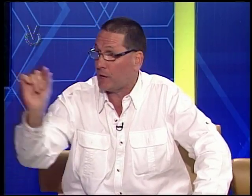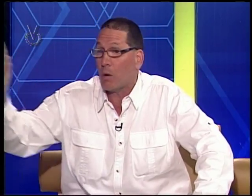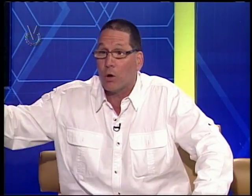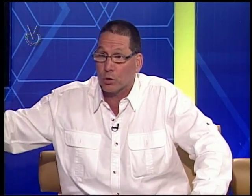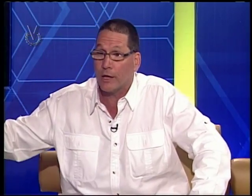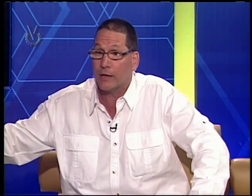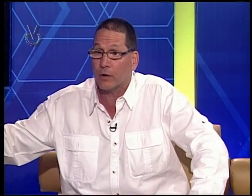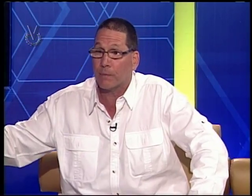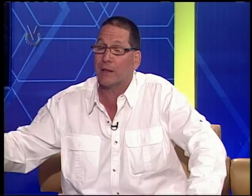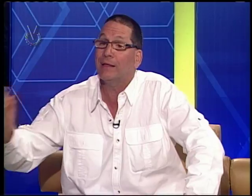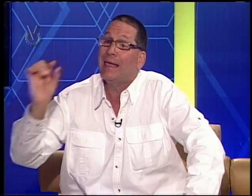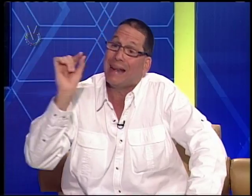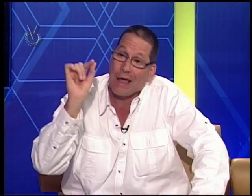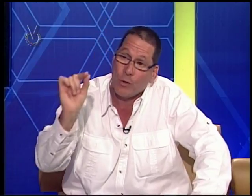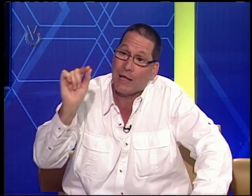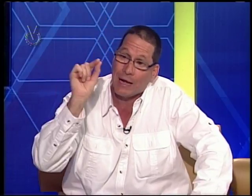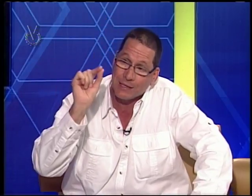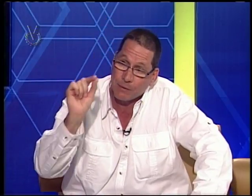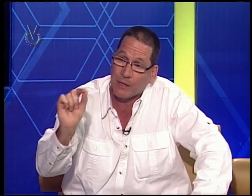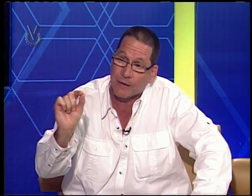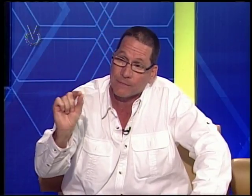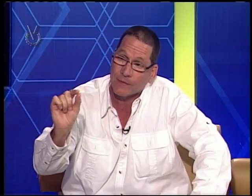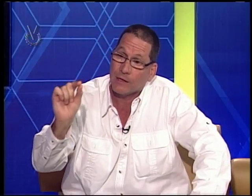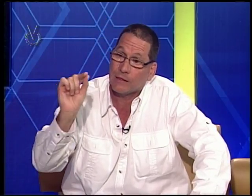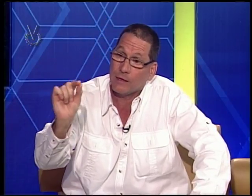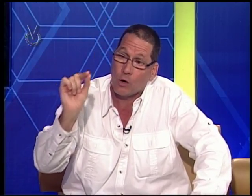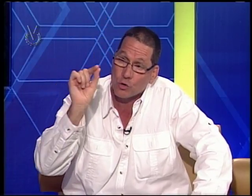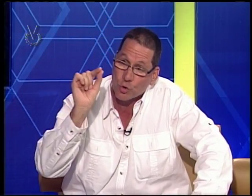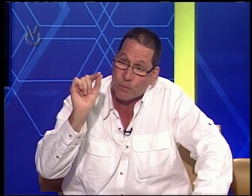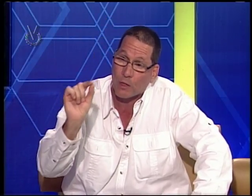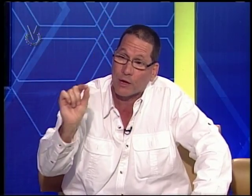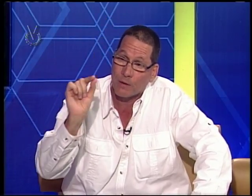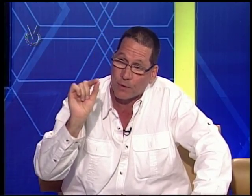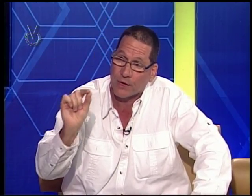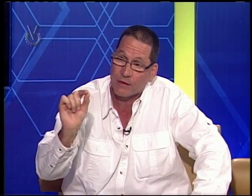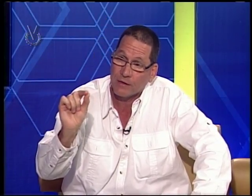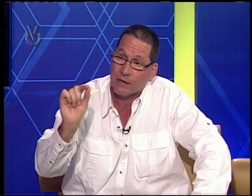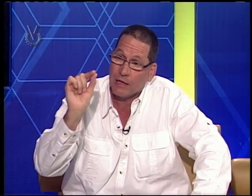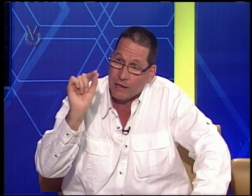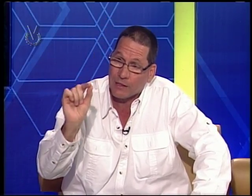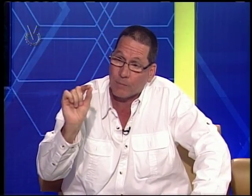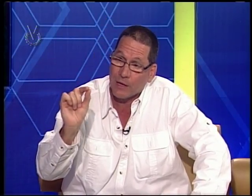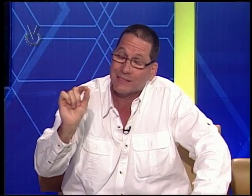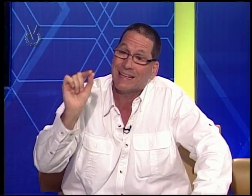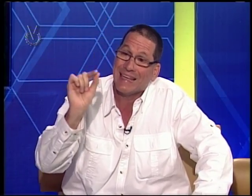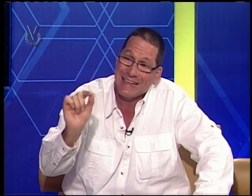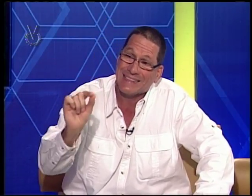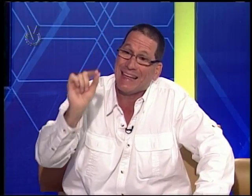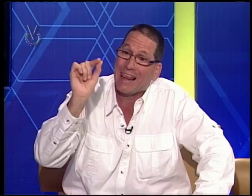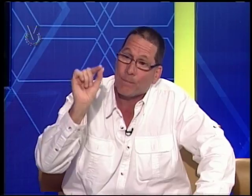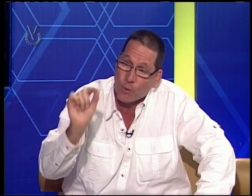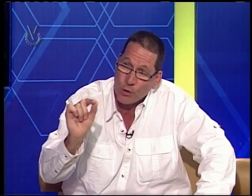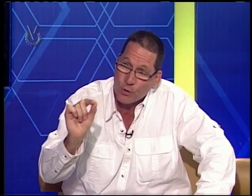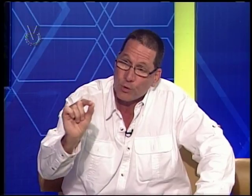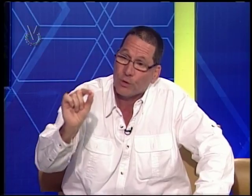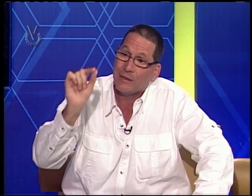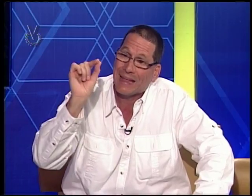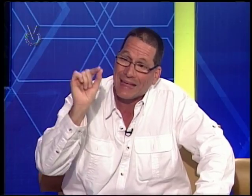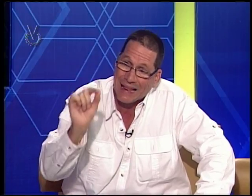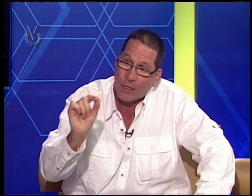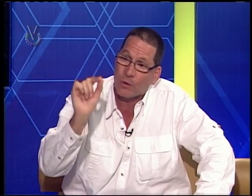chavismo, tenemos votos ahí que nos respaldan, la única legitimidad que tienen los usurpadores del poder en este país es el